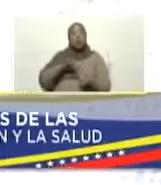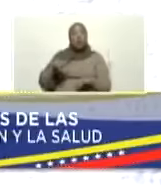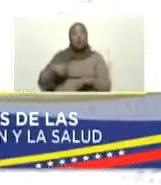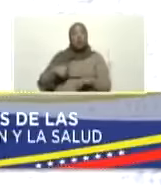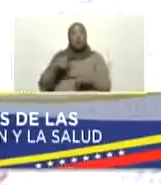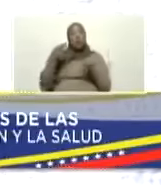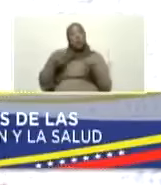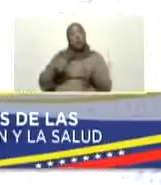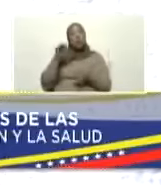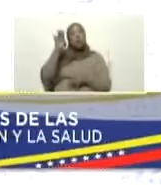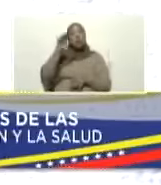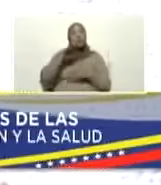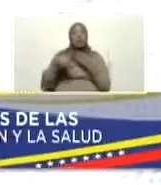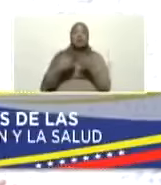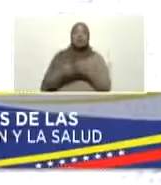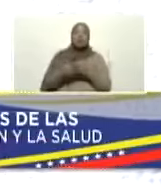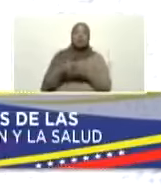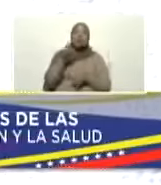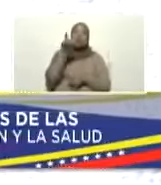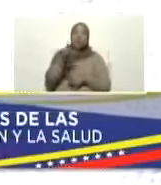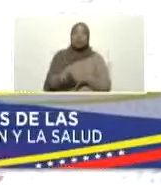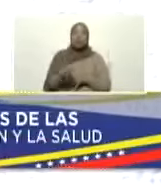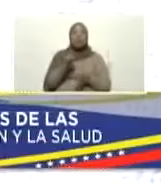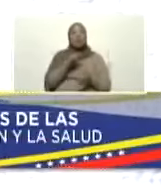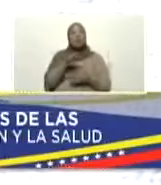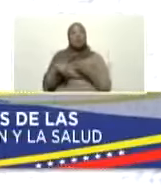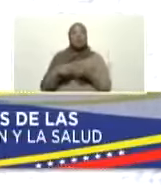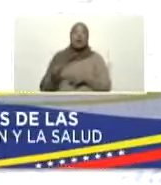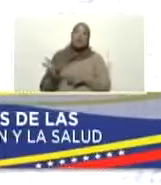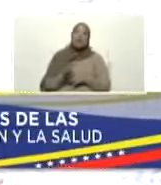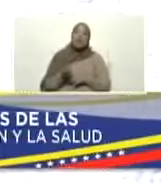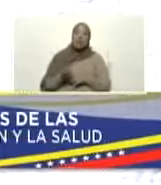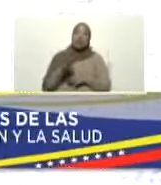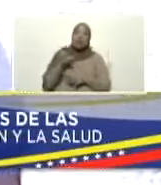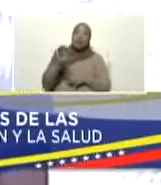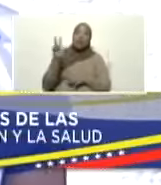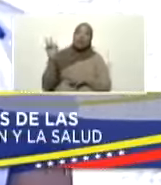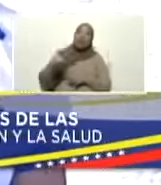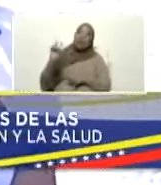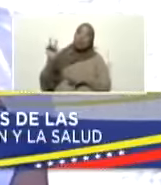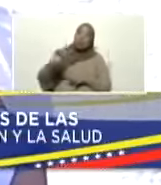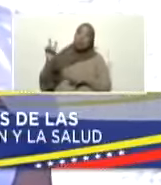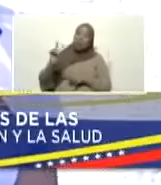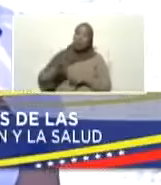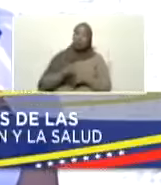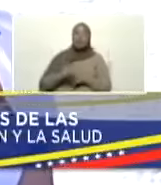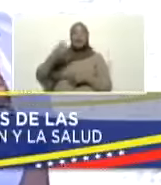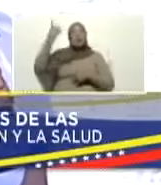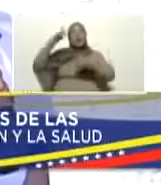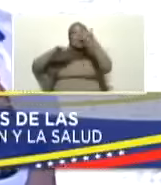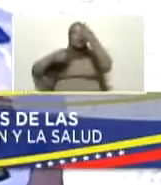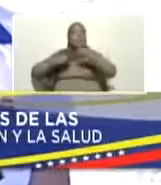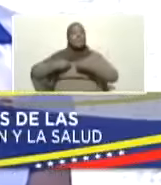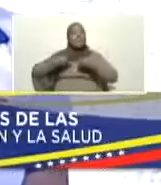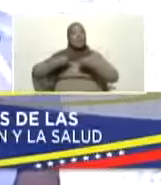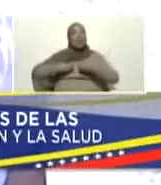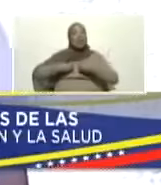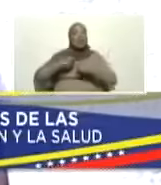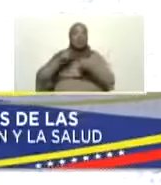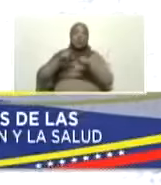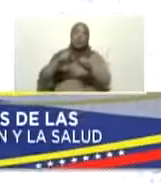nosotros somos el futuro y el relevo de Venezuela. Somos el futuro de la patria Venezuela. Chávez vive, la patria